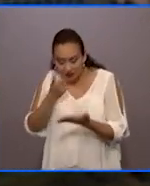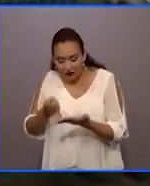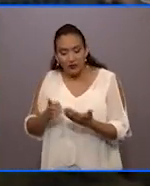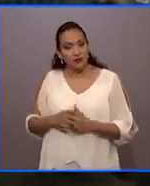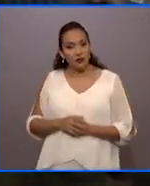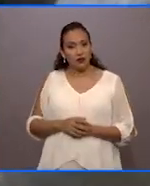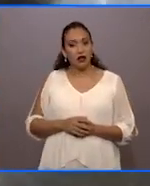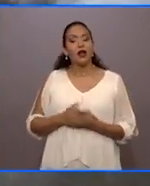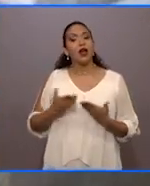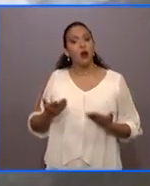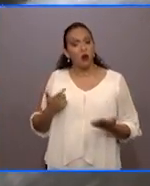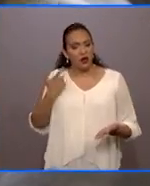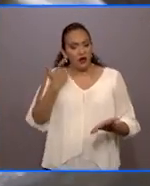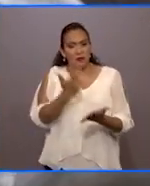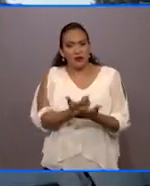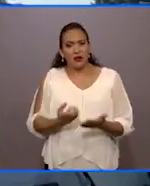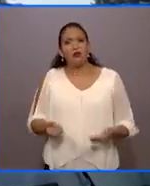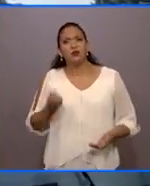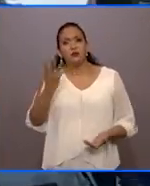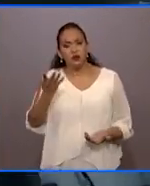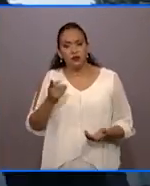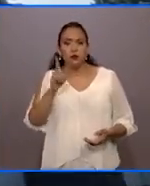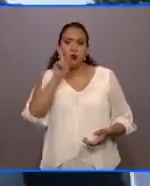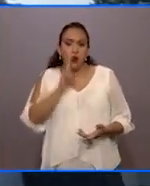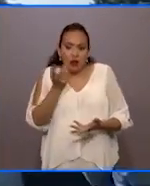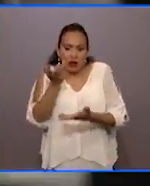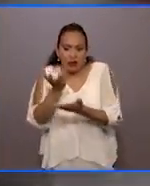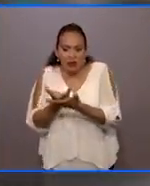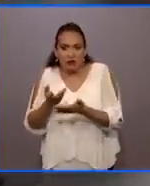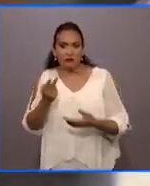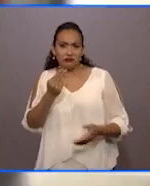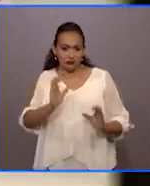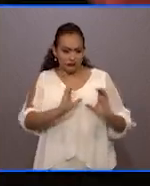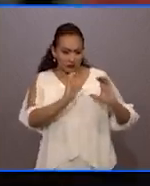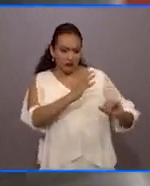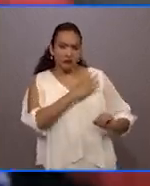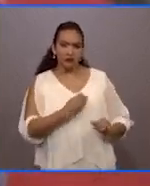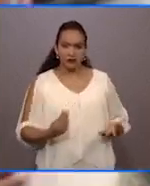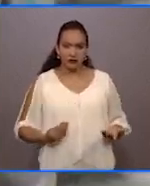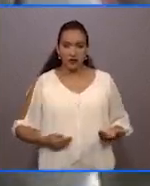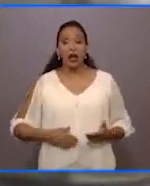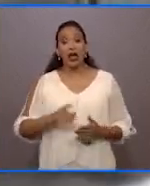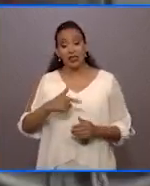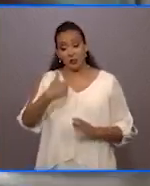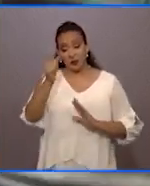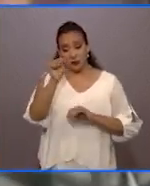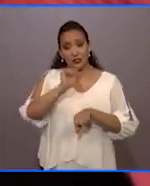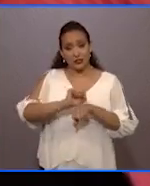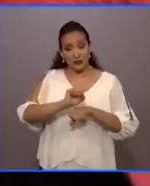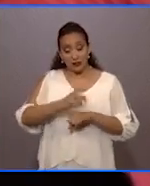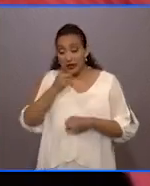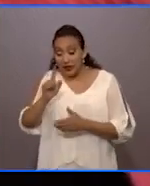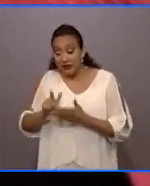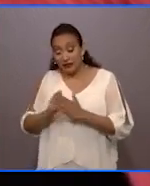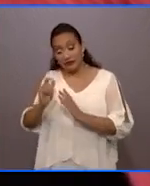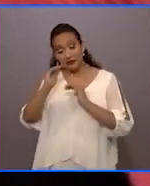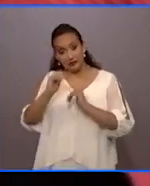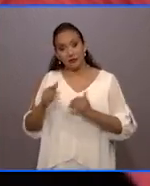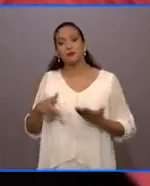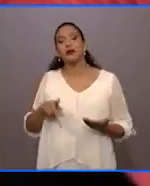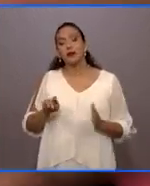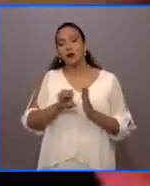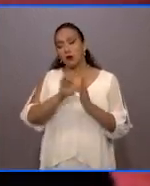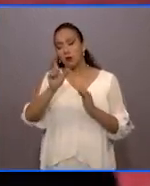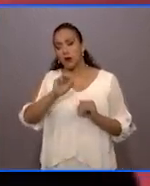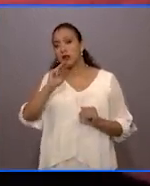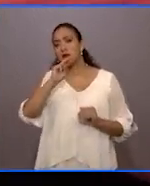maternidad y el pago del subsidio correspondiente se otorgue por un tiempo inferior a las 12 semanas. Agregó que en los casos de